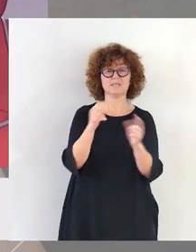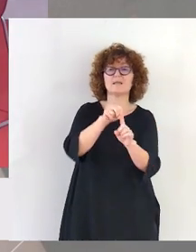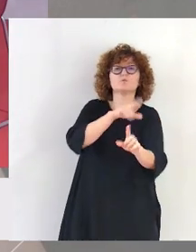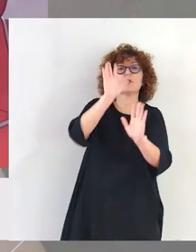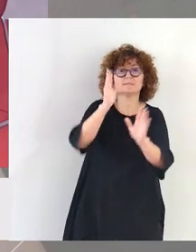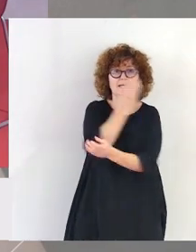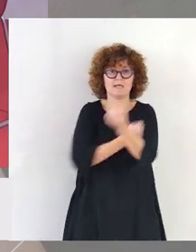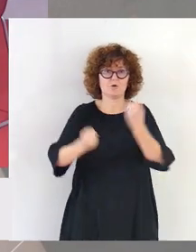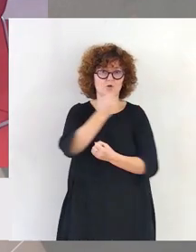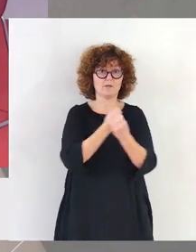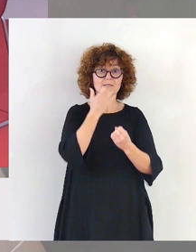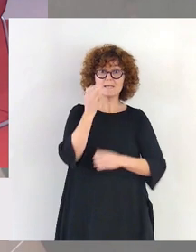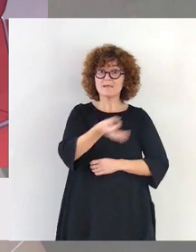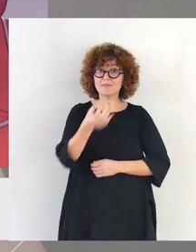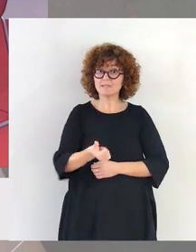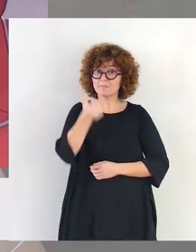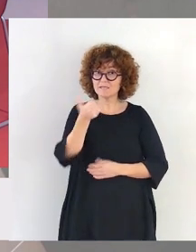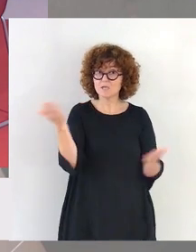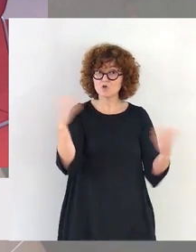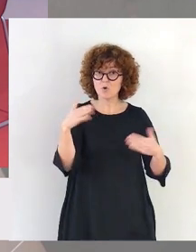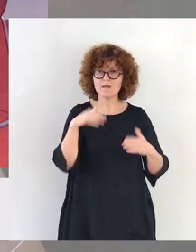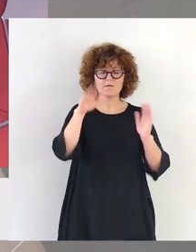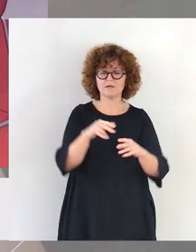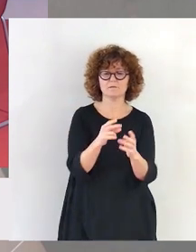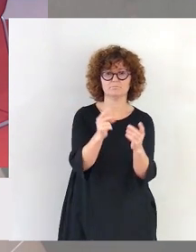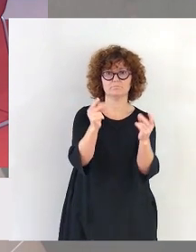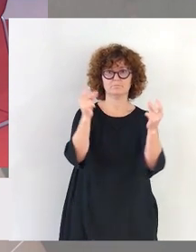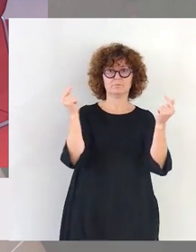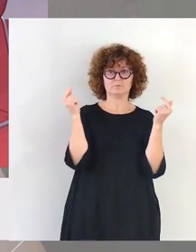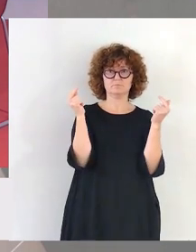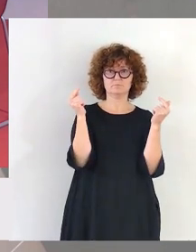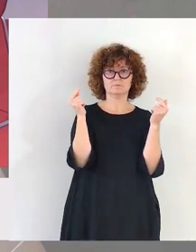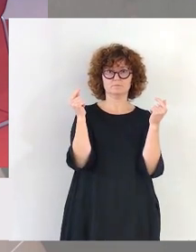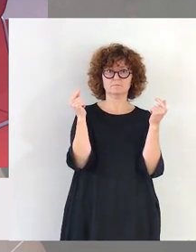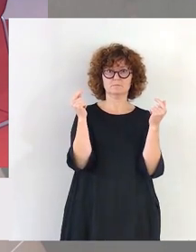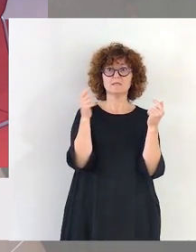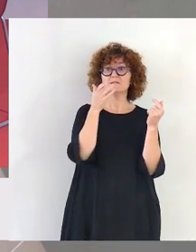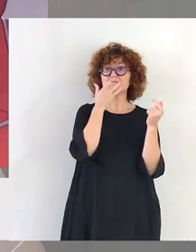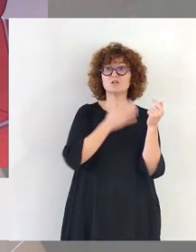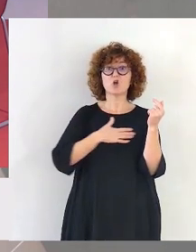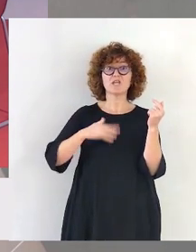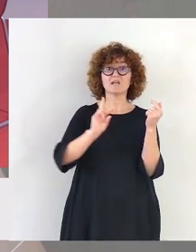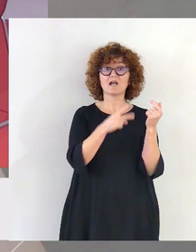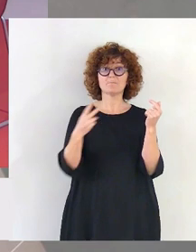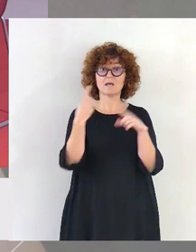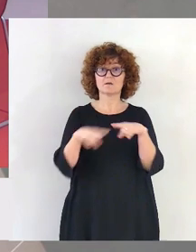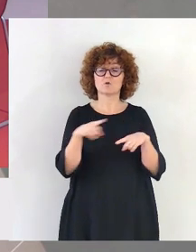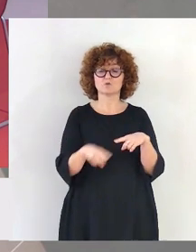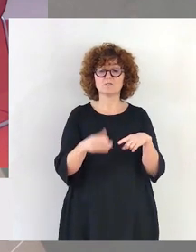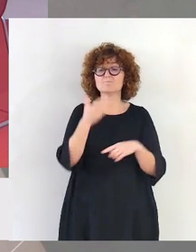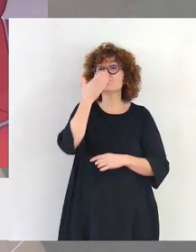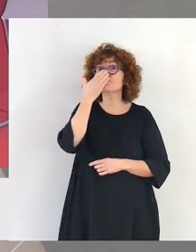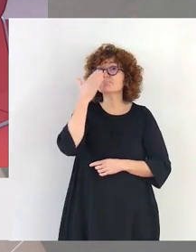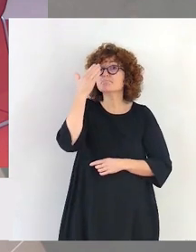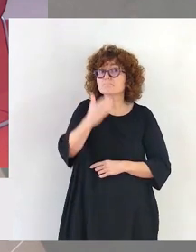decir que no sea más eficiente desde el punto de vista energético etcétera y que no no esté dispuesto a cambiar creo que va a